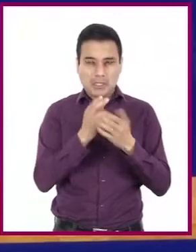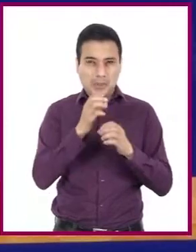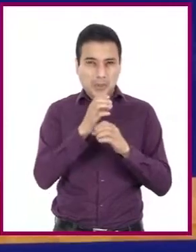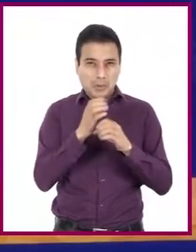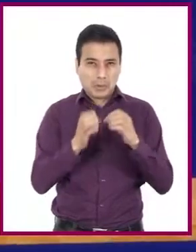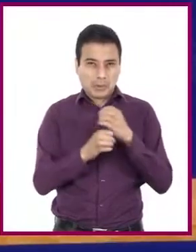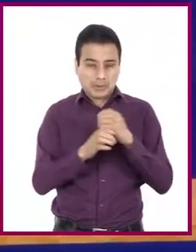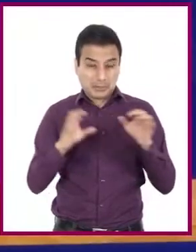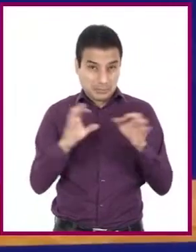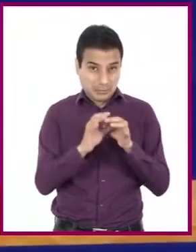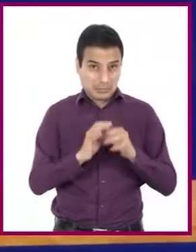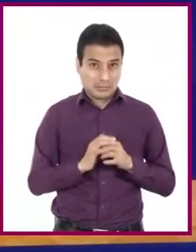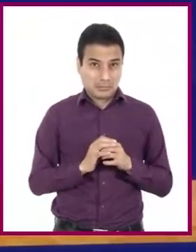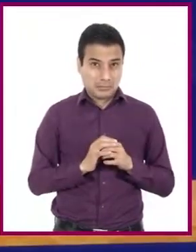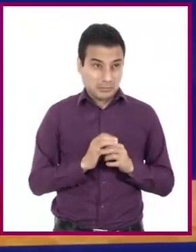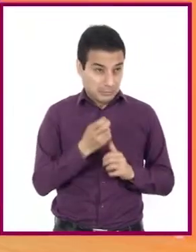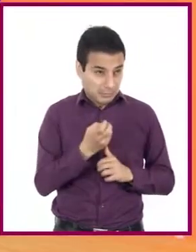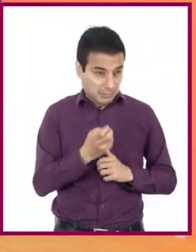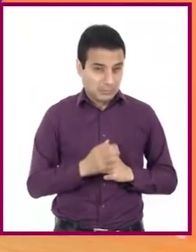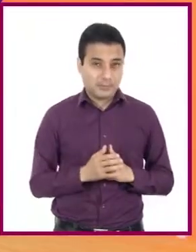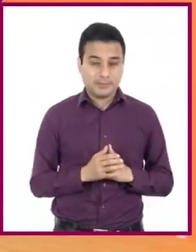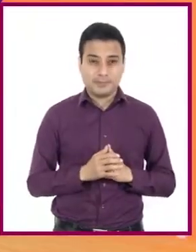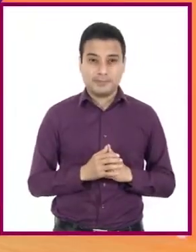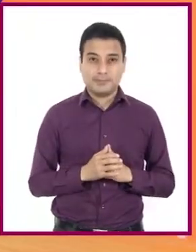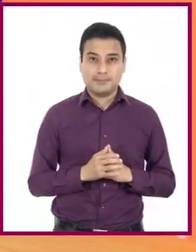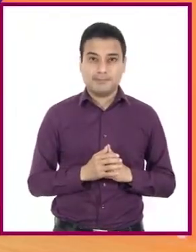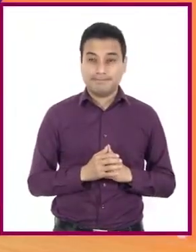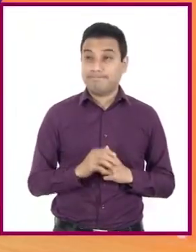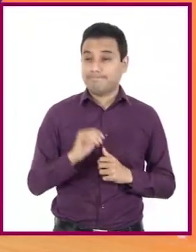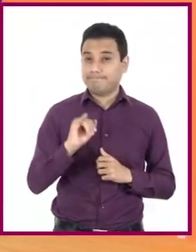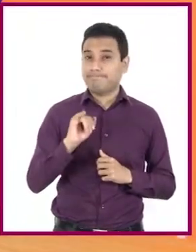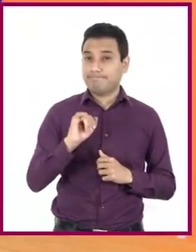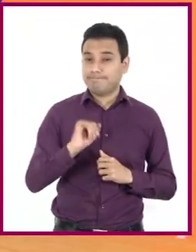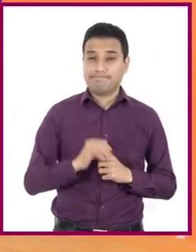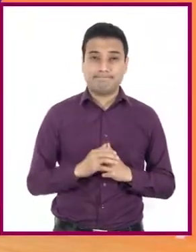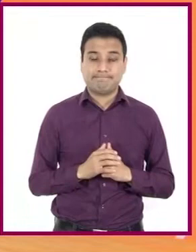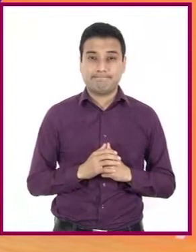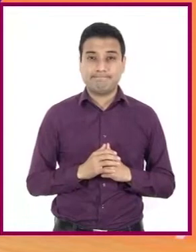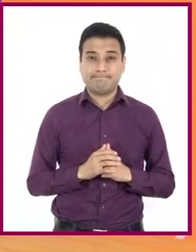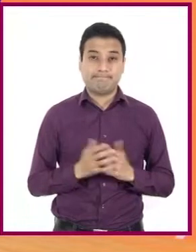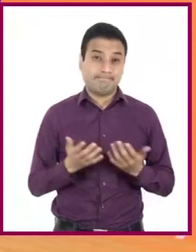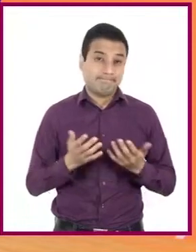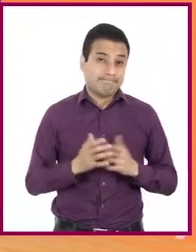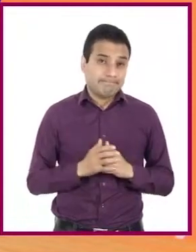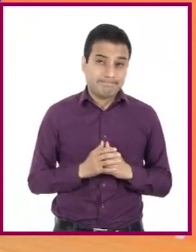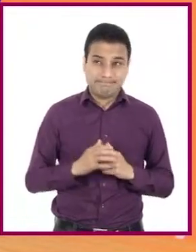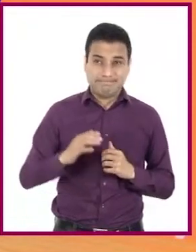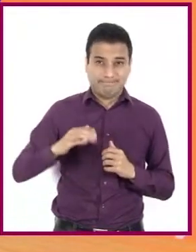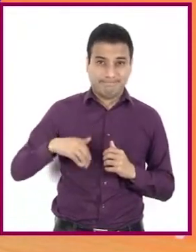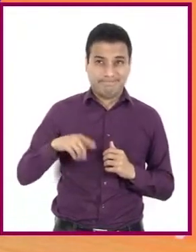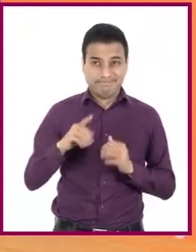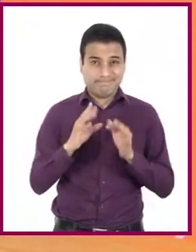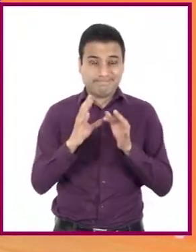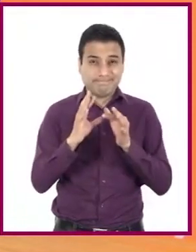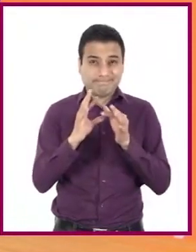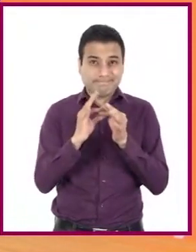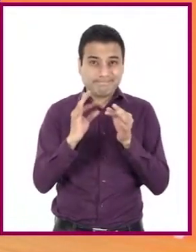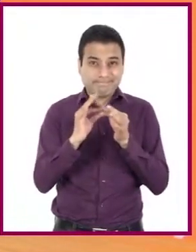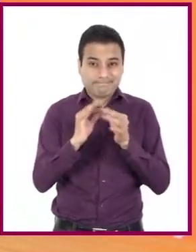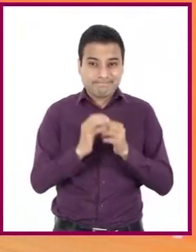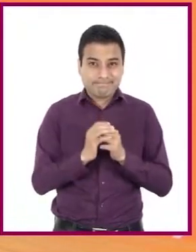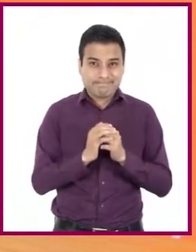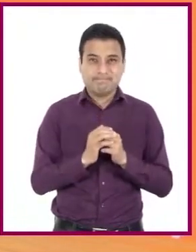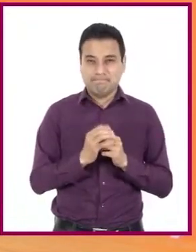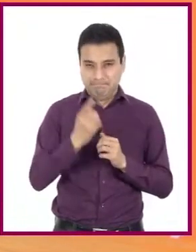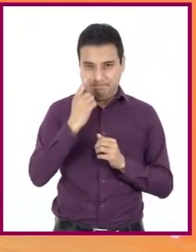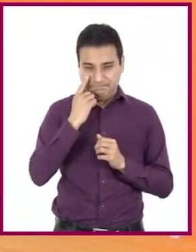objetos. ¿Es así, profesor? Tienes razón. Esta relación que mencionas nos permite comprender que